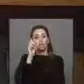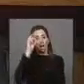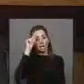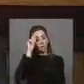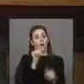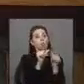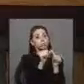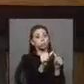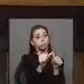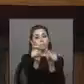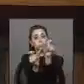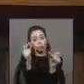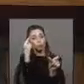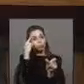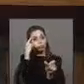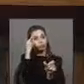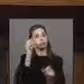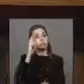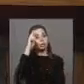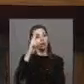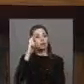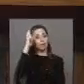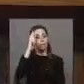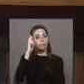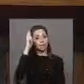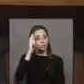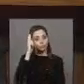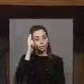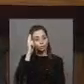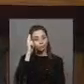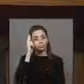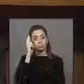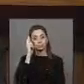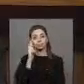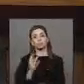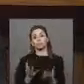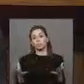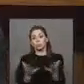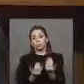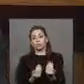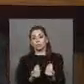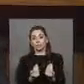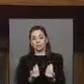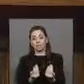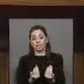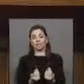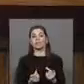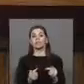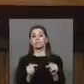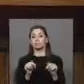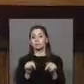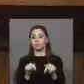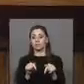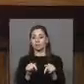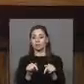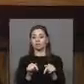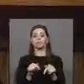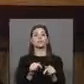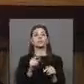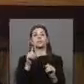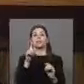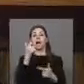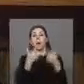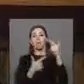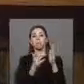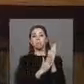convincentes y reflexiones profundas, las que hoy resultan tan necesarias en el actual contexto de delegitimidad